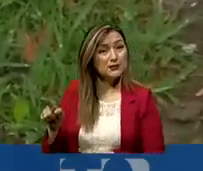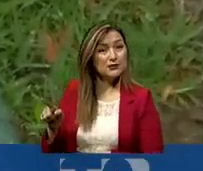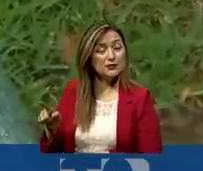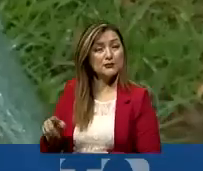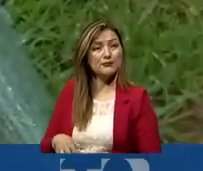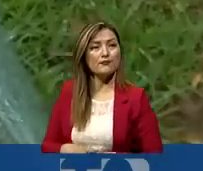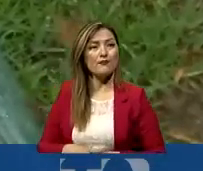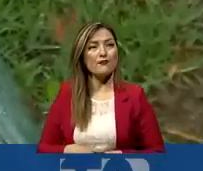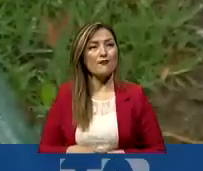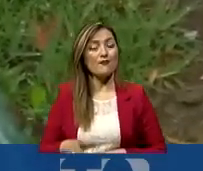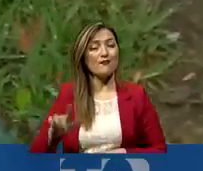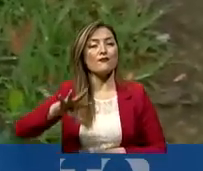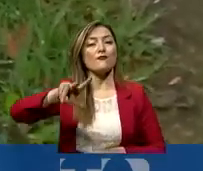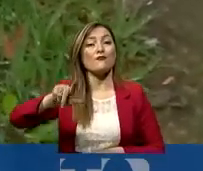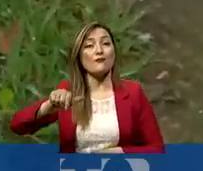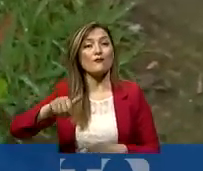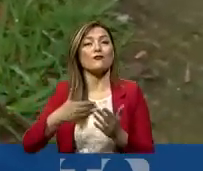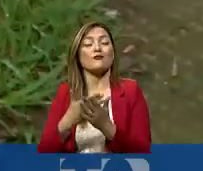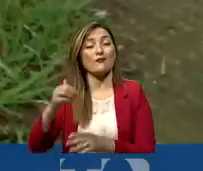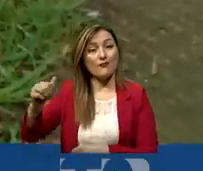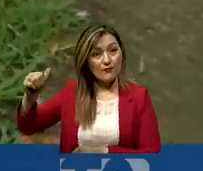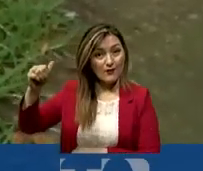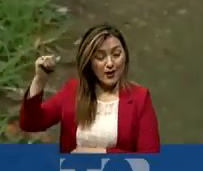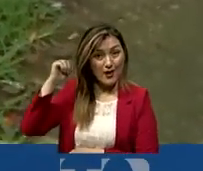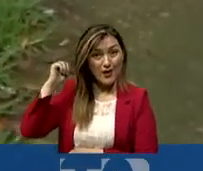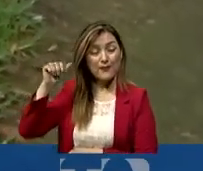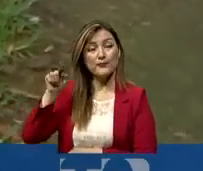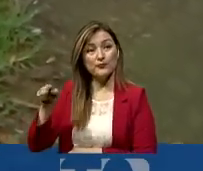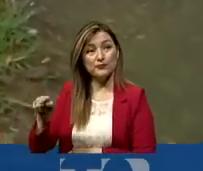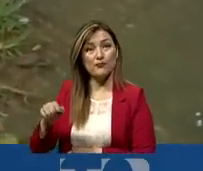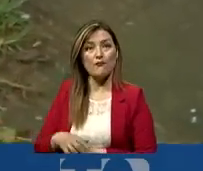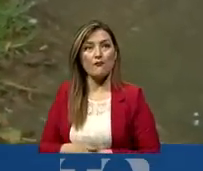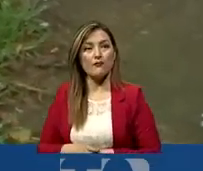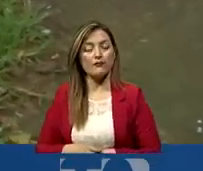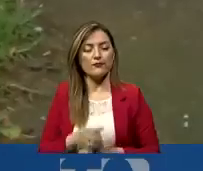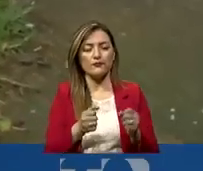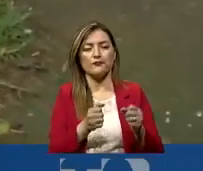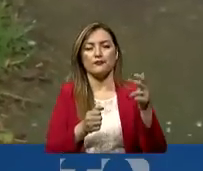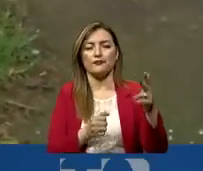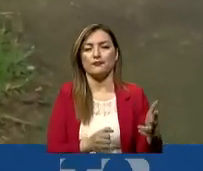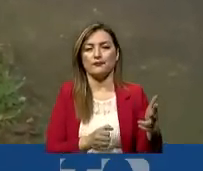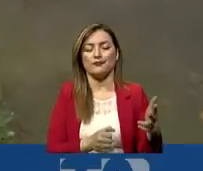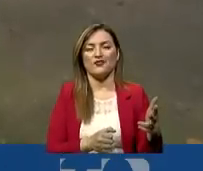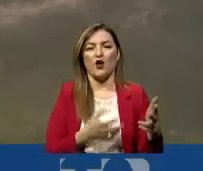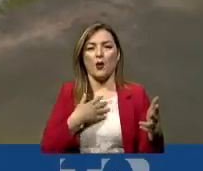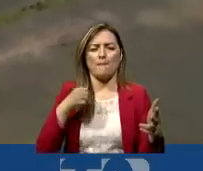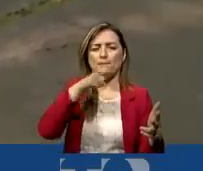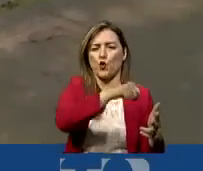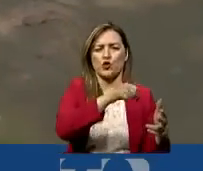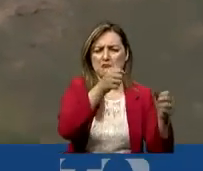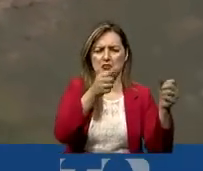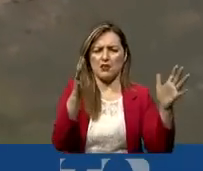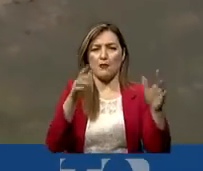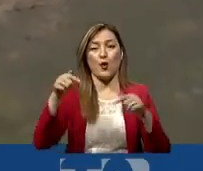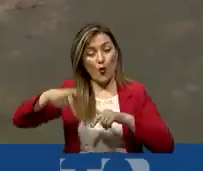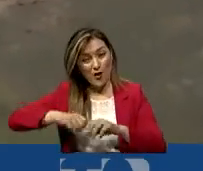¿Qué nos puedes decir? No, es un robo nuevo. El día de ayer, el día del evento, no les rompieron nada a los muchachos, solamente les desvalijaron, literal, pero ahora en la